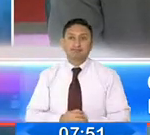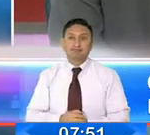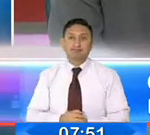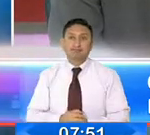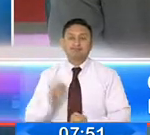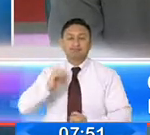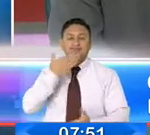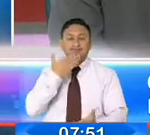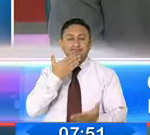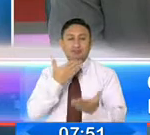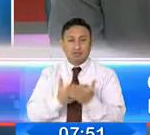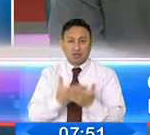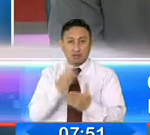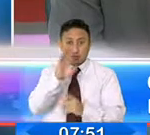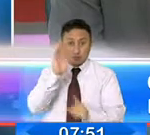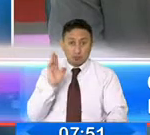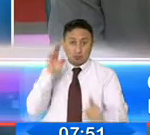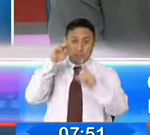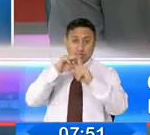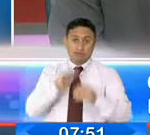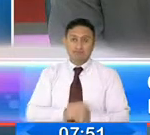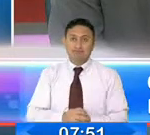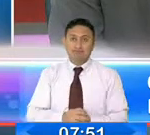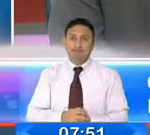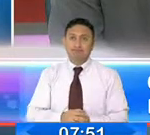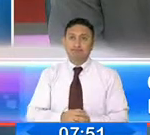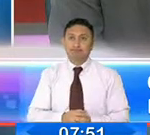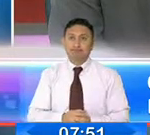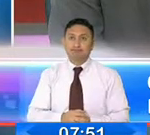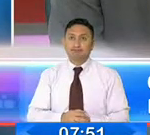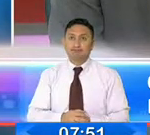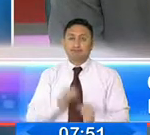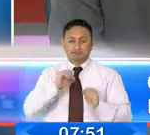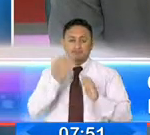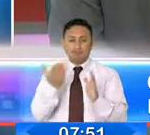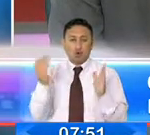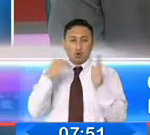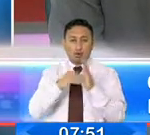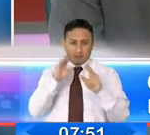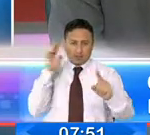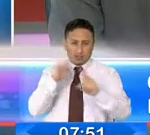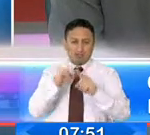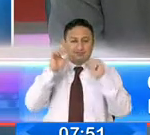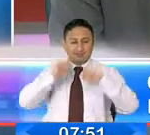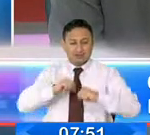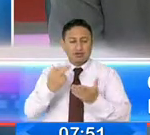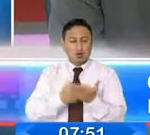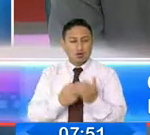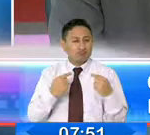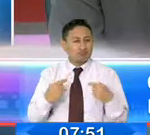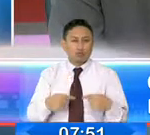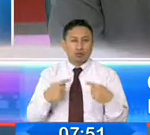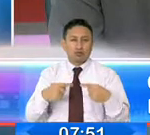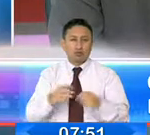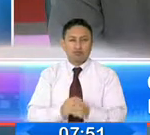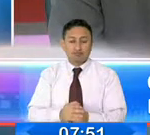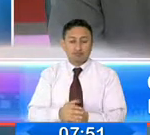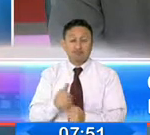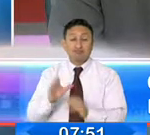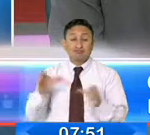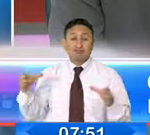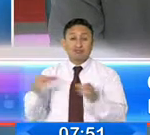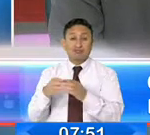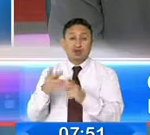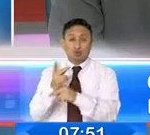Gracias Roberto por el mensaje y me reitero en el mismo. Tenemos reuniones permanentes con los propios sectores